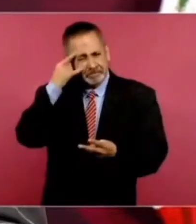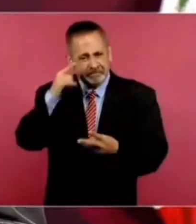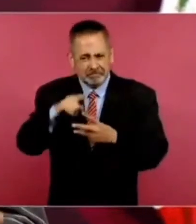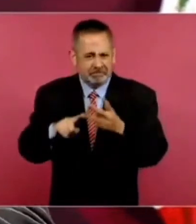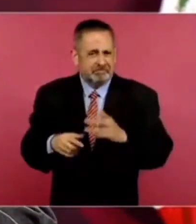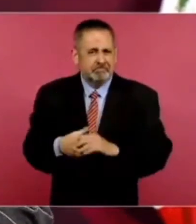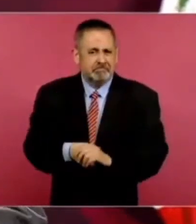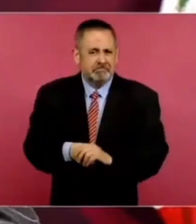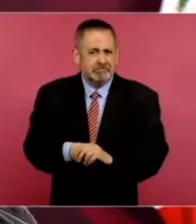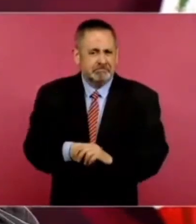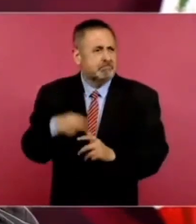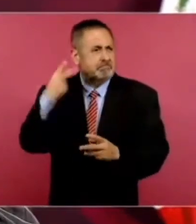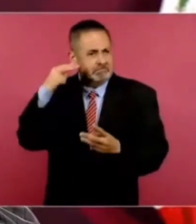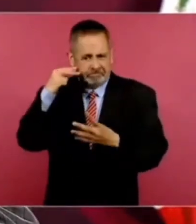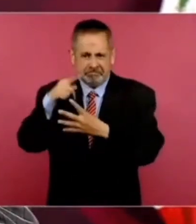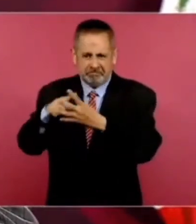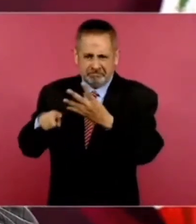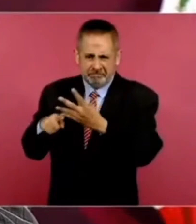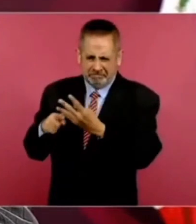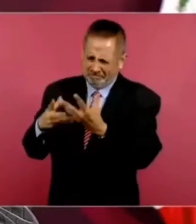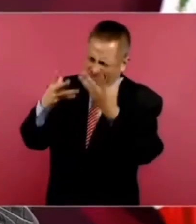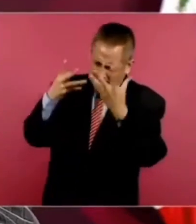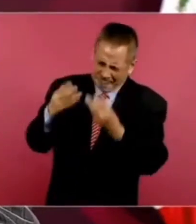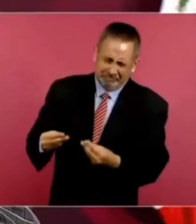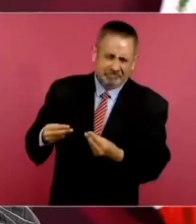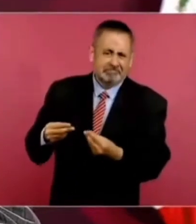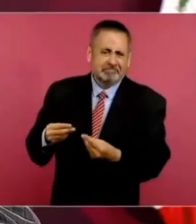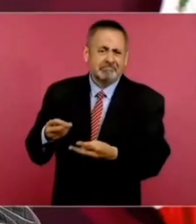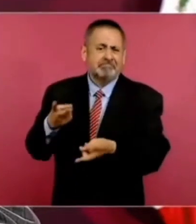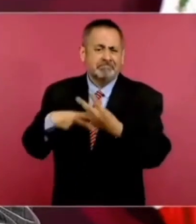Campeche, Veracruz.